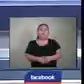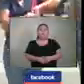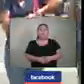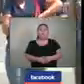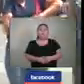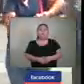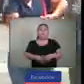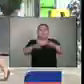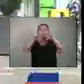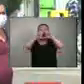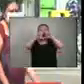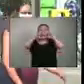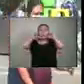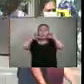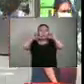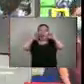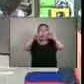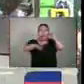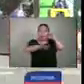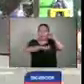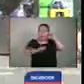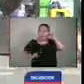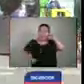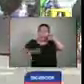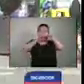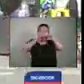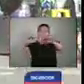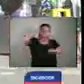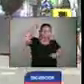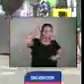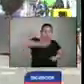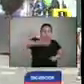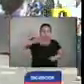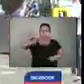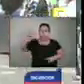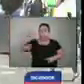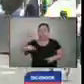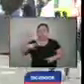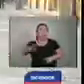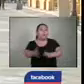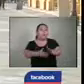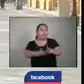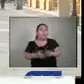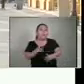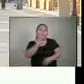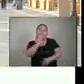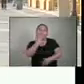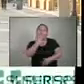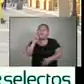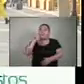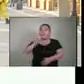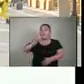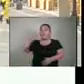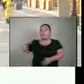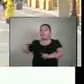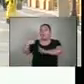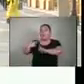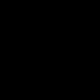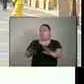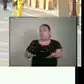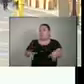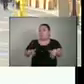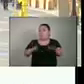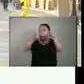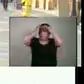El uso de la mascarilla en el país ya no será obligatorio a partir de este viernes 22 de abril, una medida que ha sido tomada